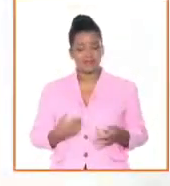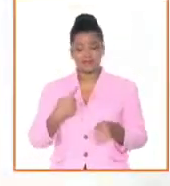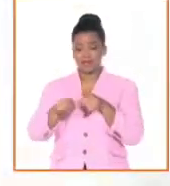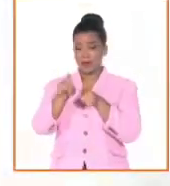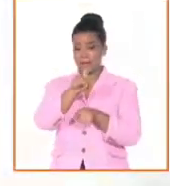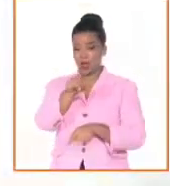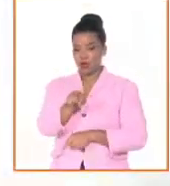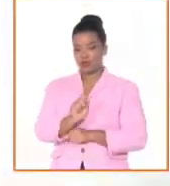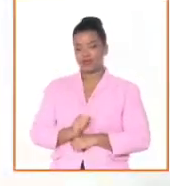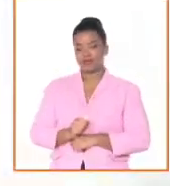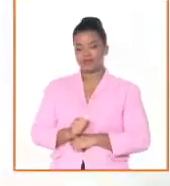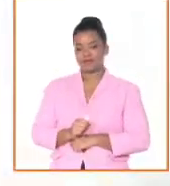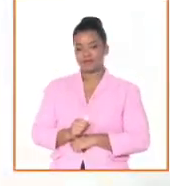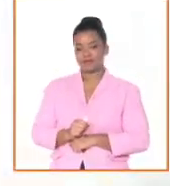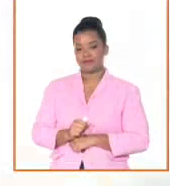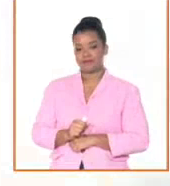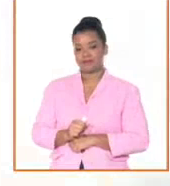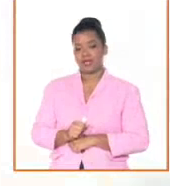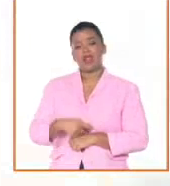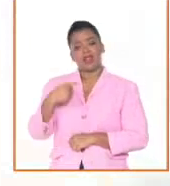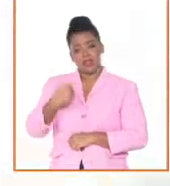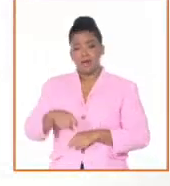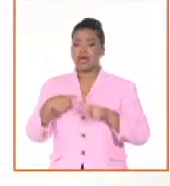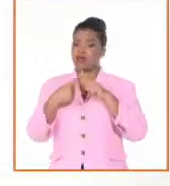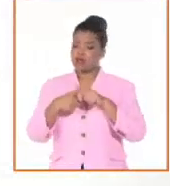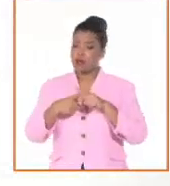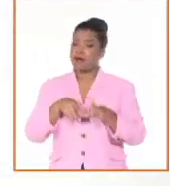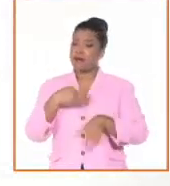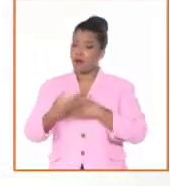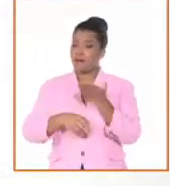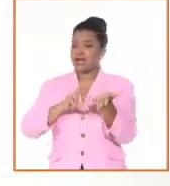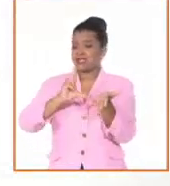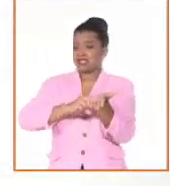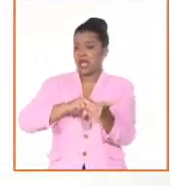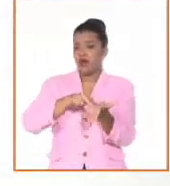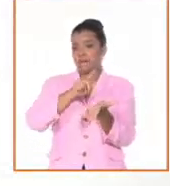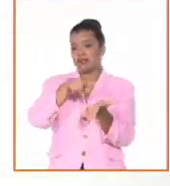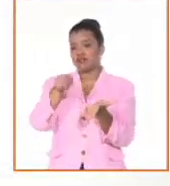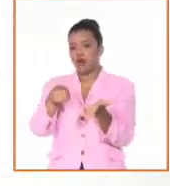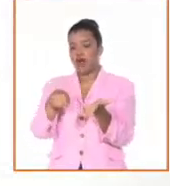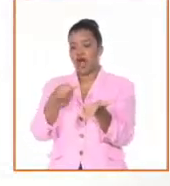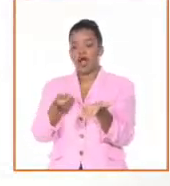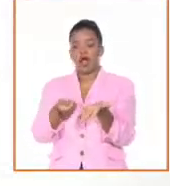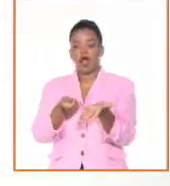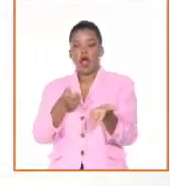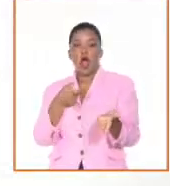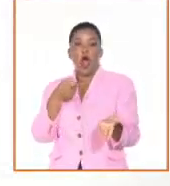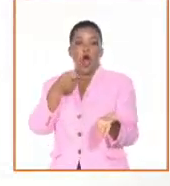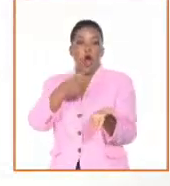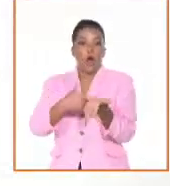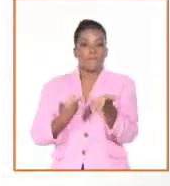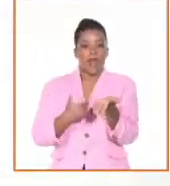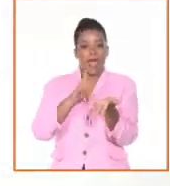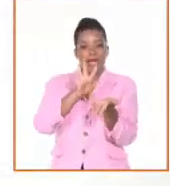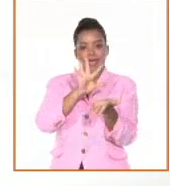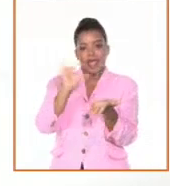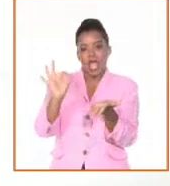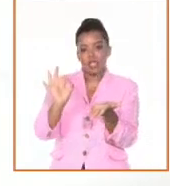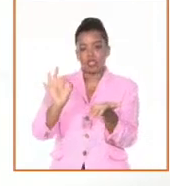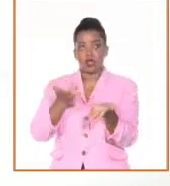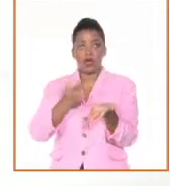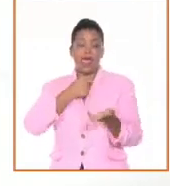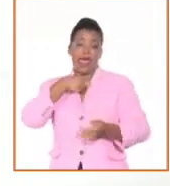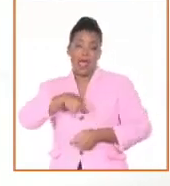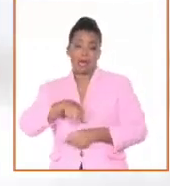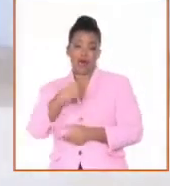el problema de los sellos que tiene los acaparadores piden unos precios desorbitantes un sello de